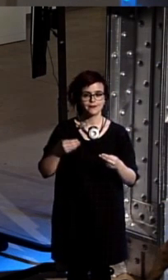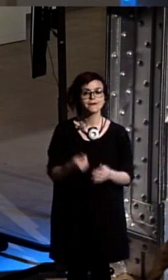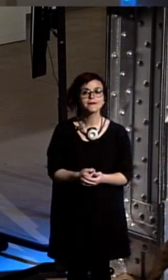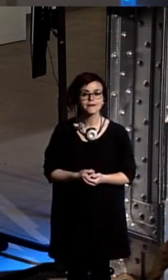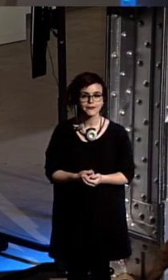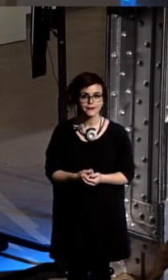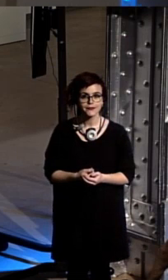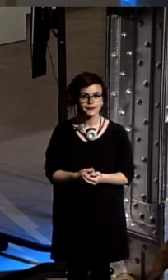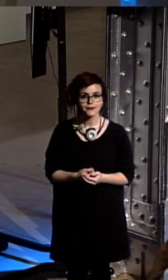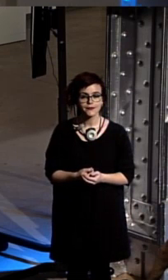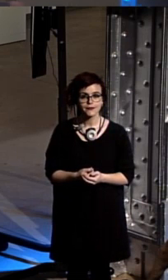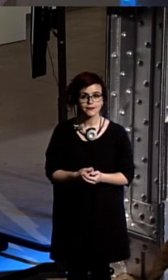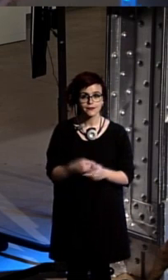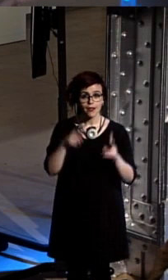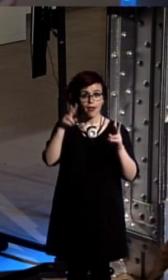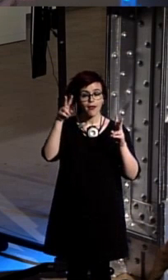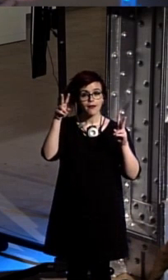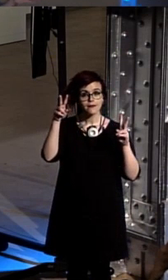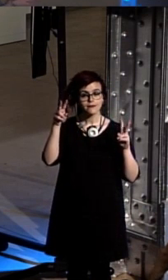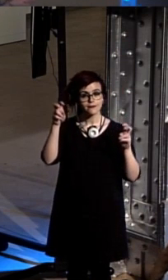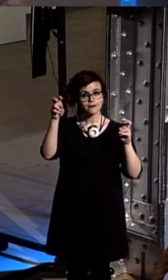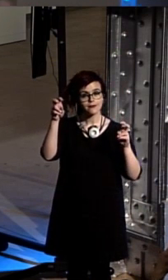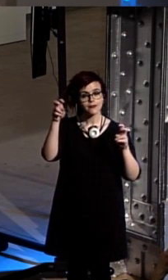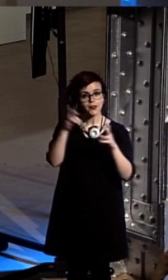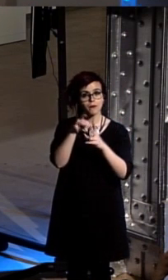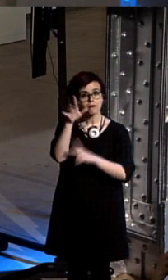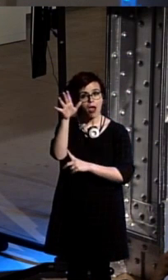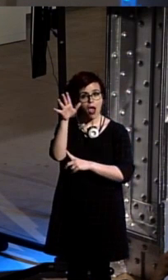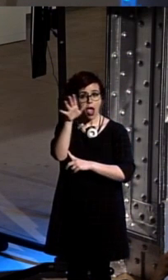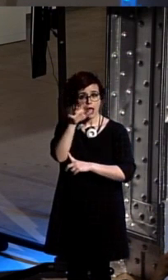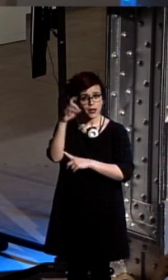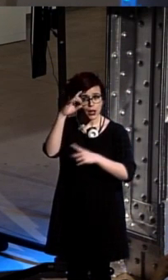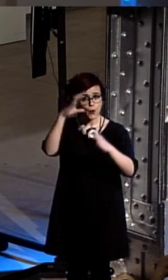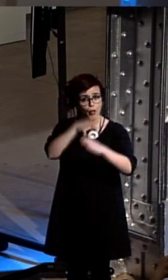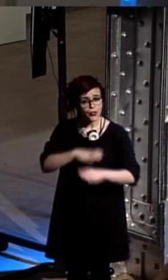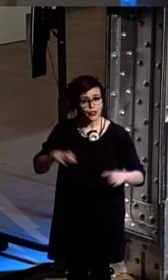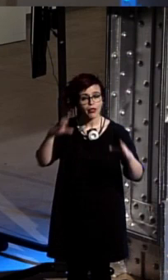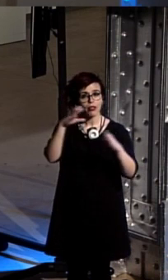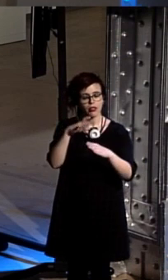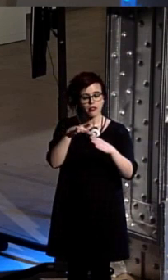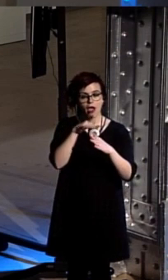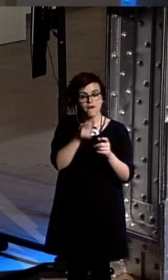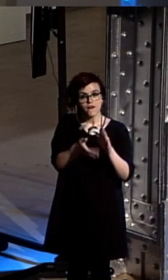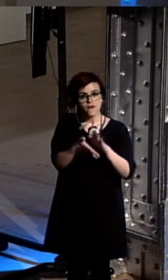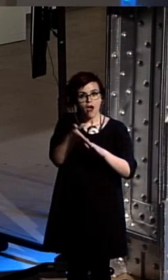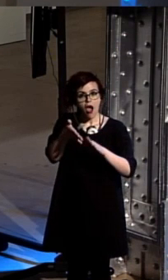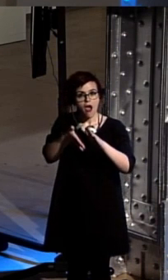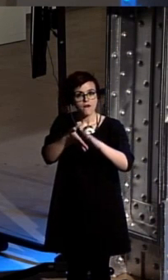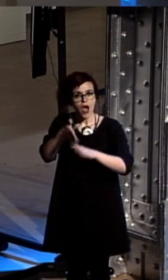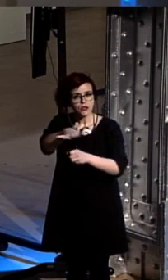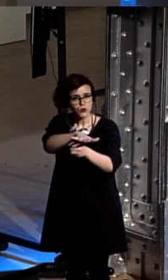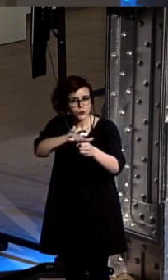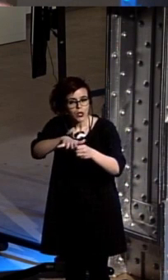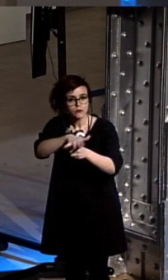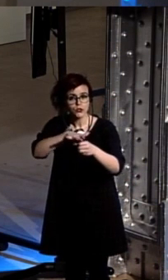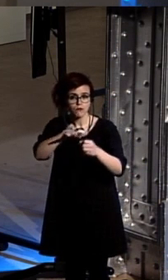El despertar de la neurociencia nos ha traído a un ambiente que ha empezado a progresar especialmente